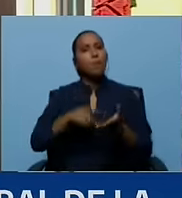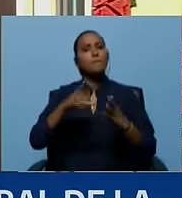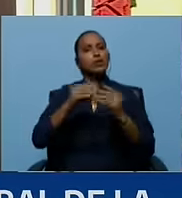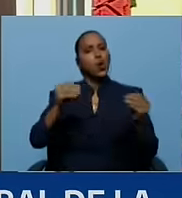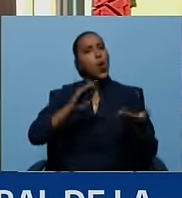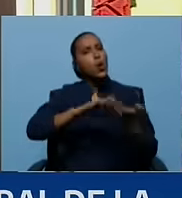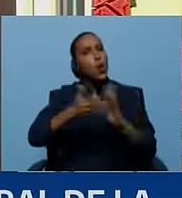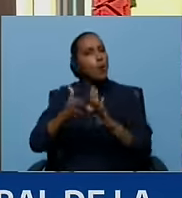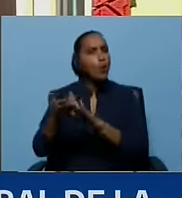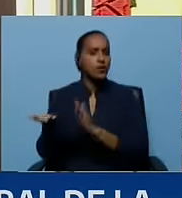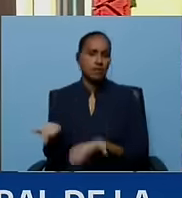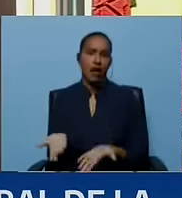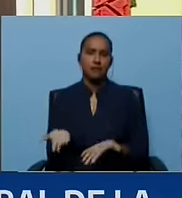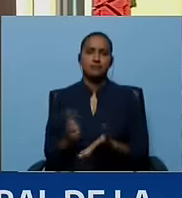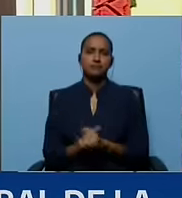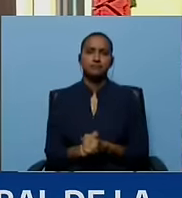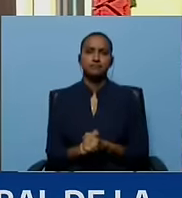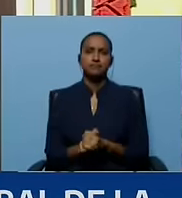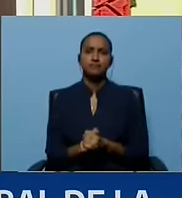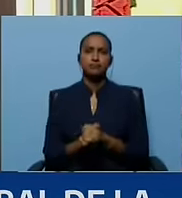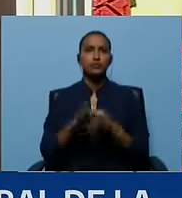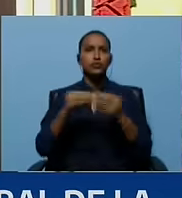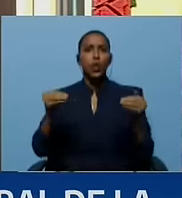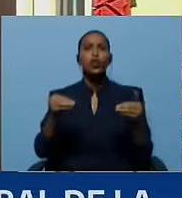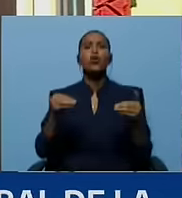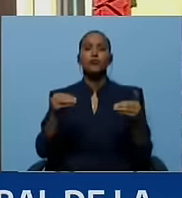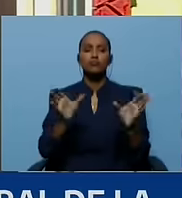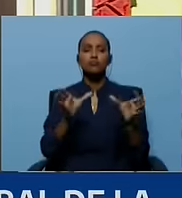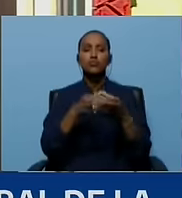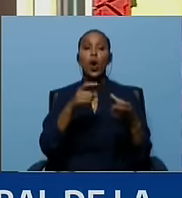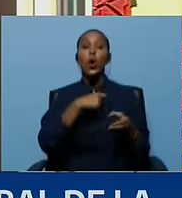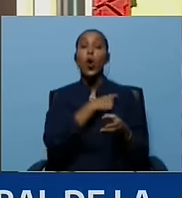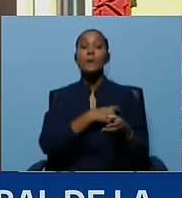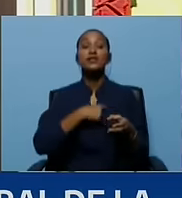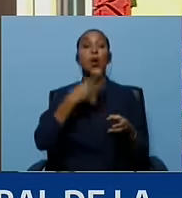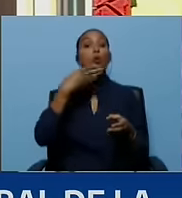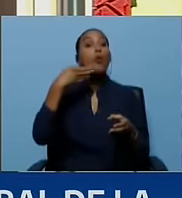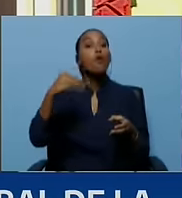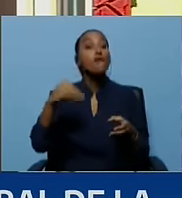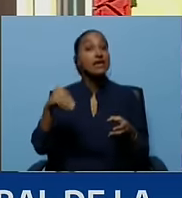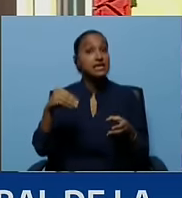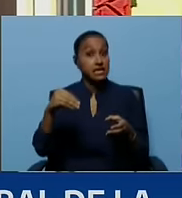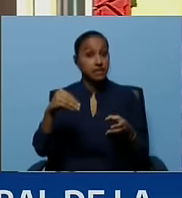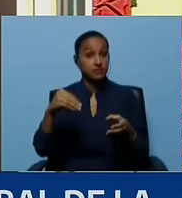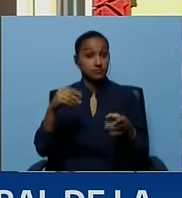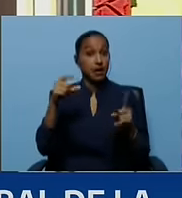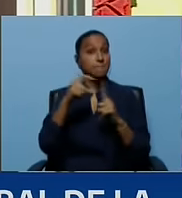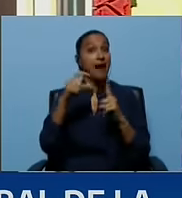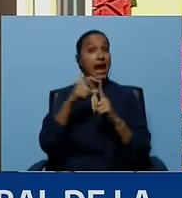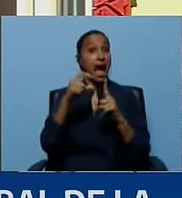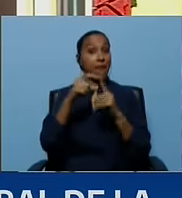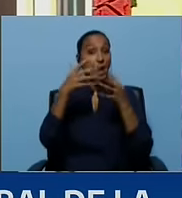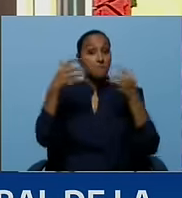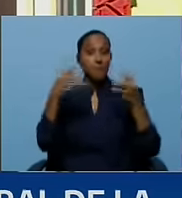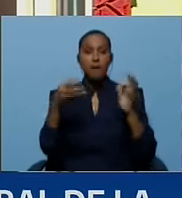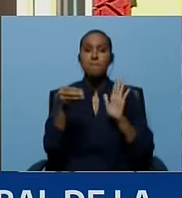El concepto, comités juveniles de la juventud. Es un concepto. Ustedes en la base le dan el nombre